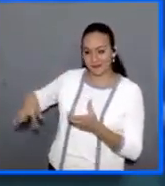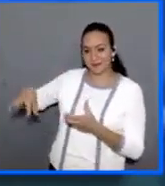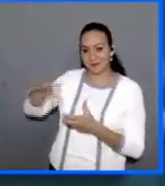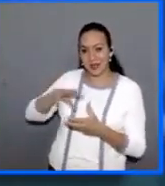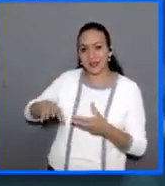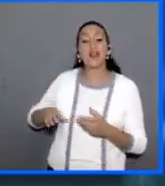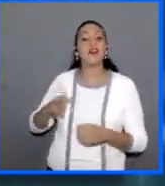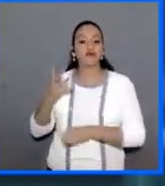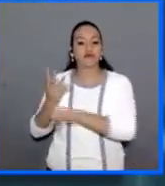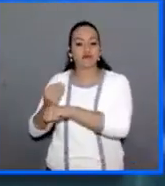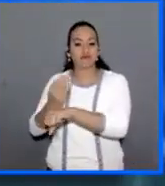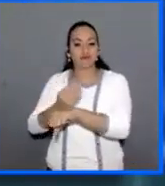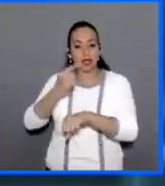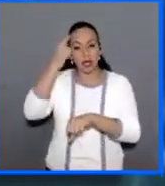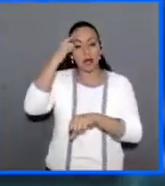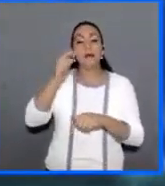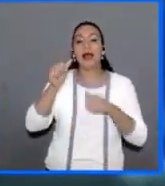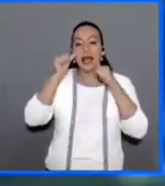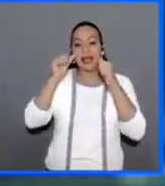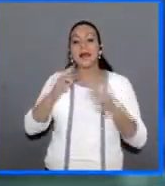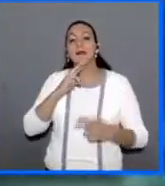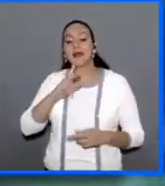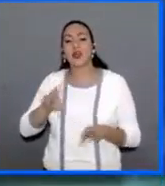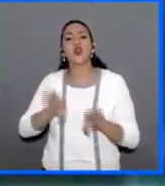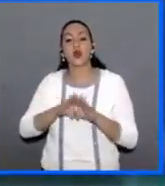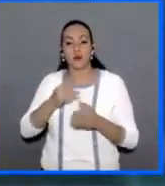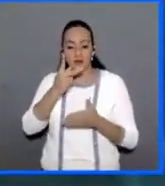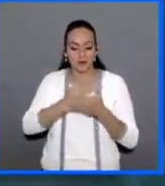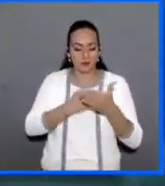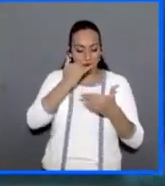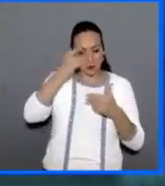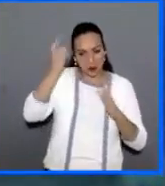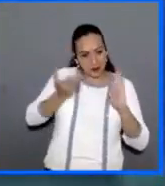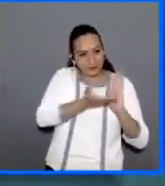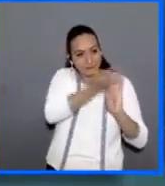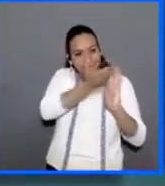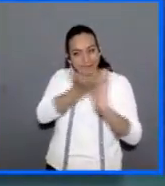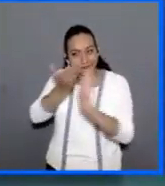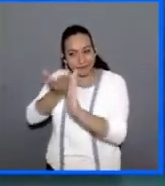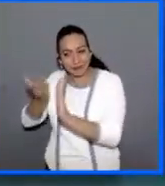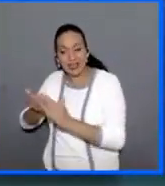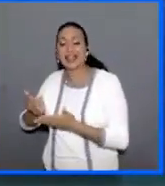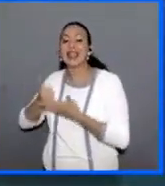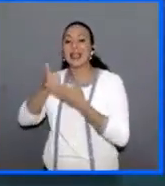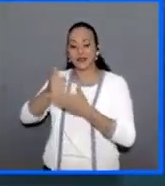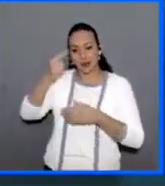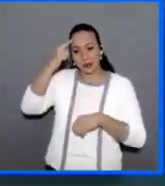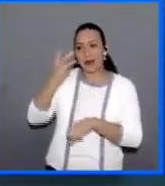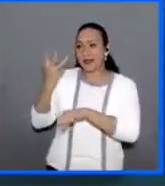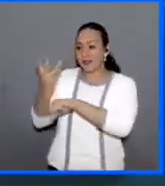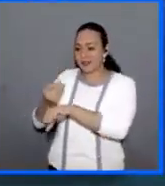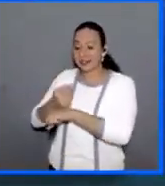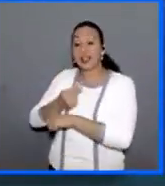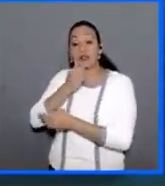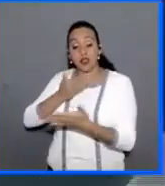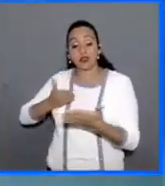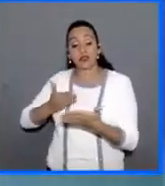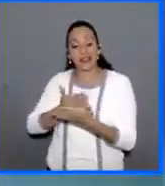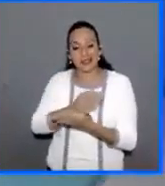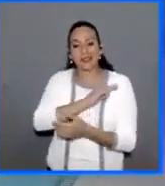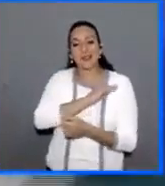especializada a través de un proyecto de infraestructura que garantiza el respeto a los derechos de la infancia durante procesos